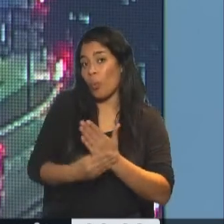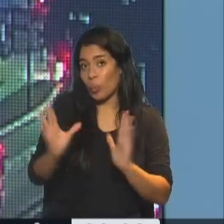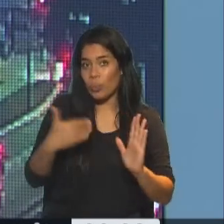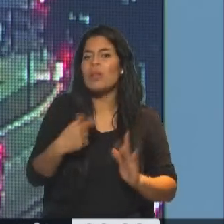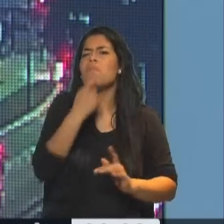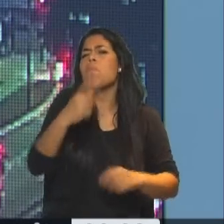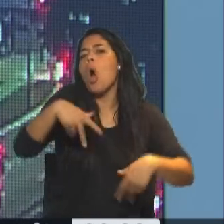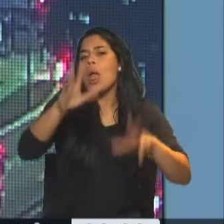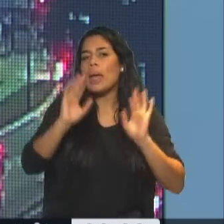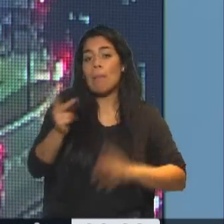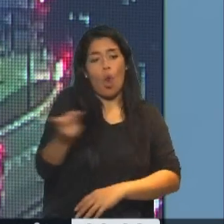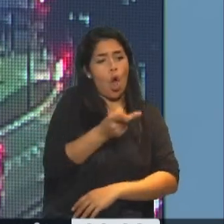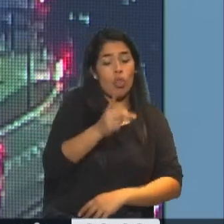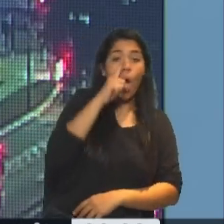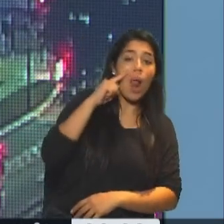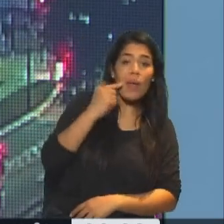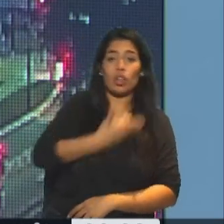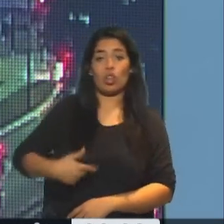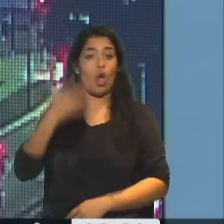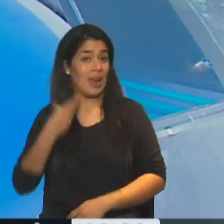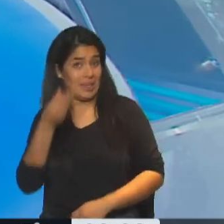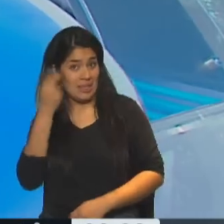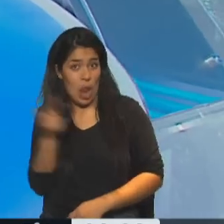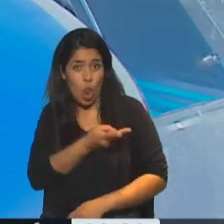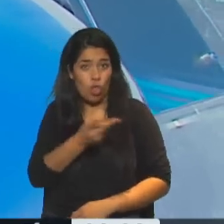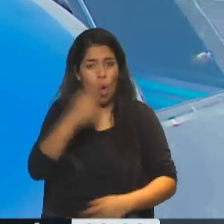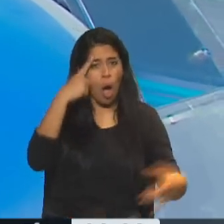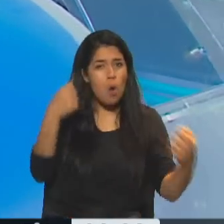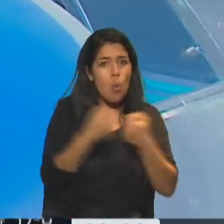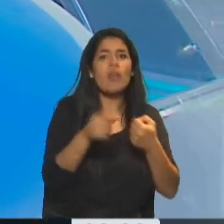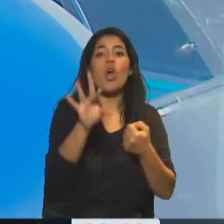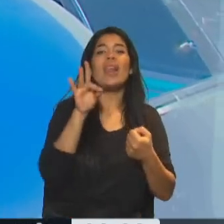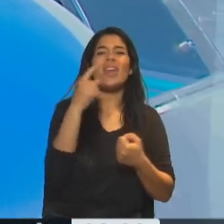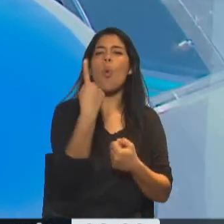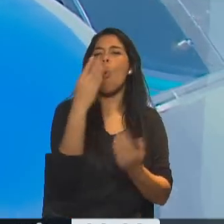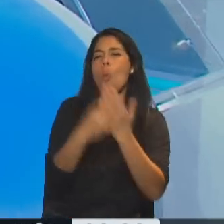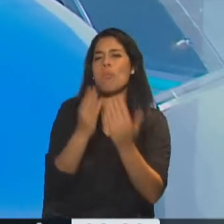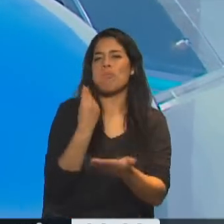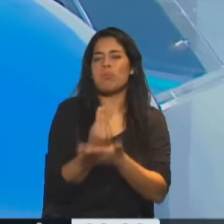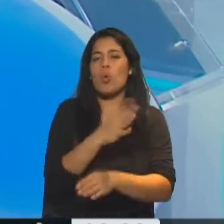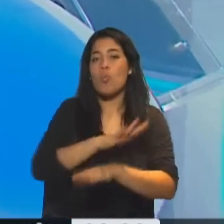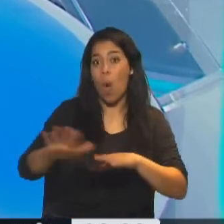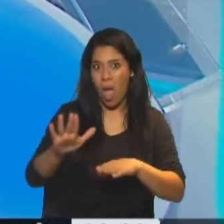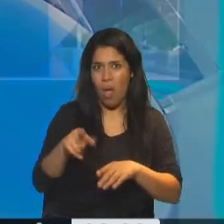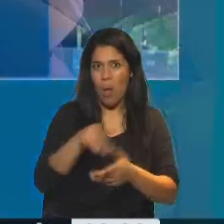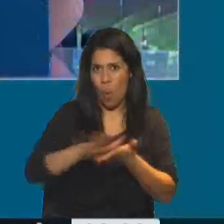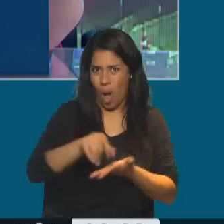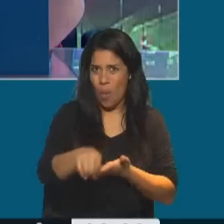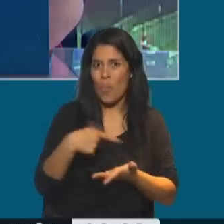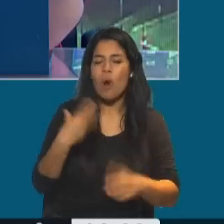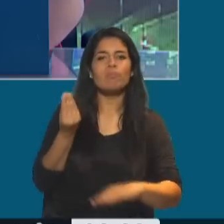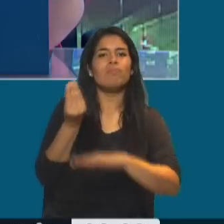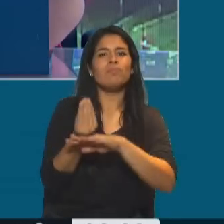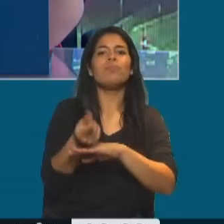los dos. Bueno, ¿qué resultados puede tener, ¿no?, la gestión de la próxima figura que ocupe el Ministerio de